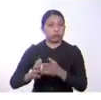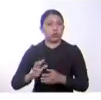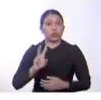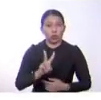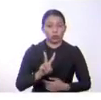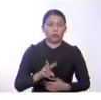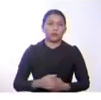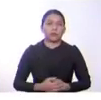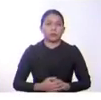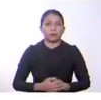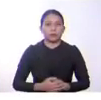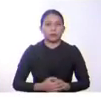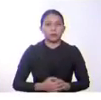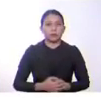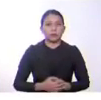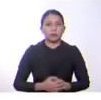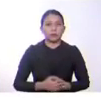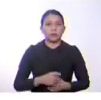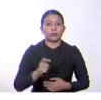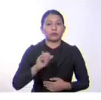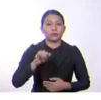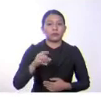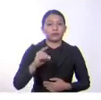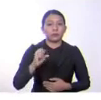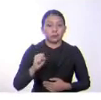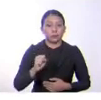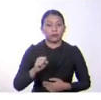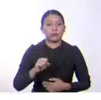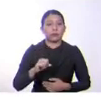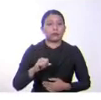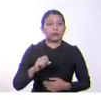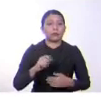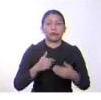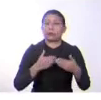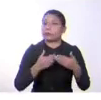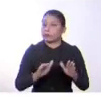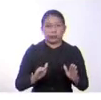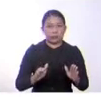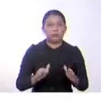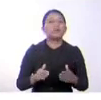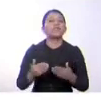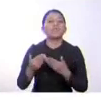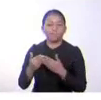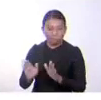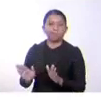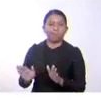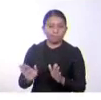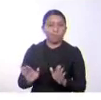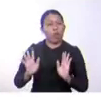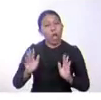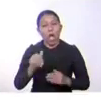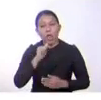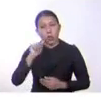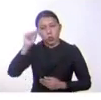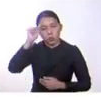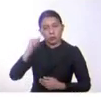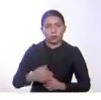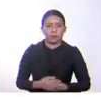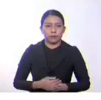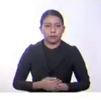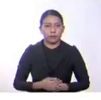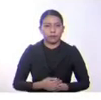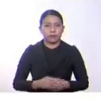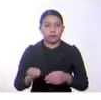categorías: tejidos vegetales indiferenciados y tejidos diferenciados o adultos. Los tejidos